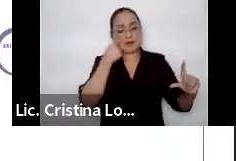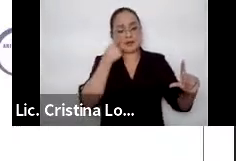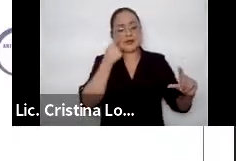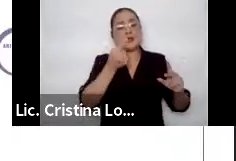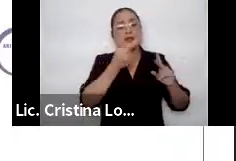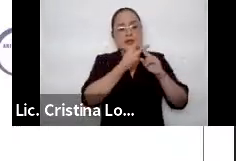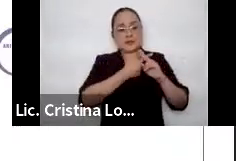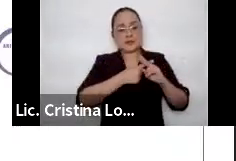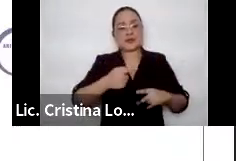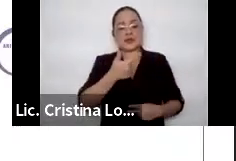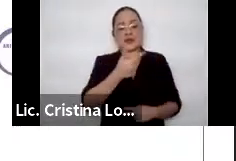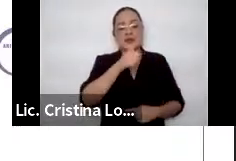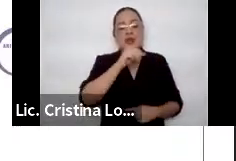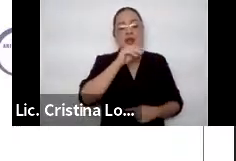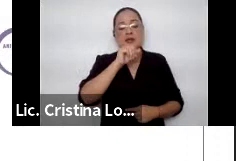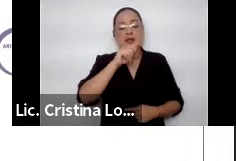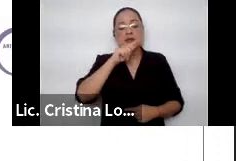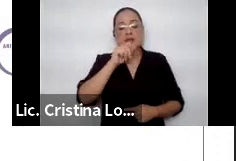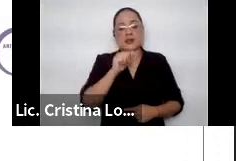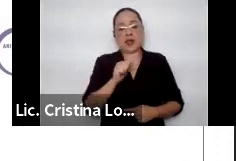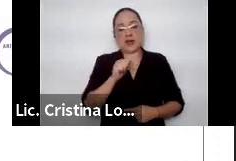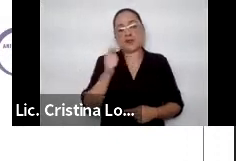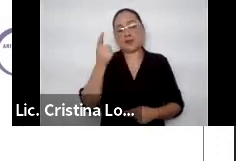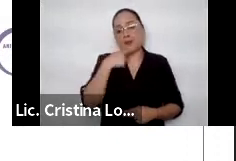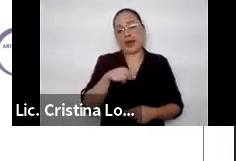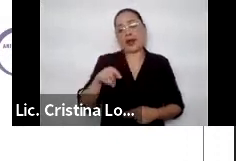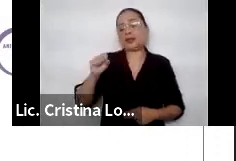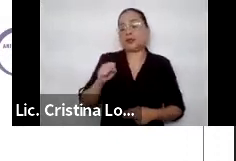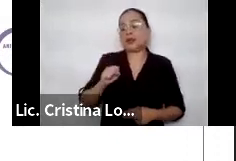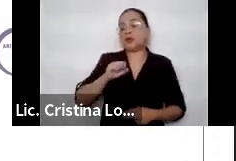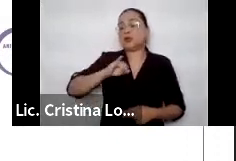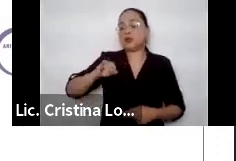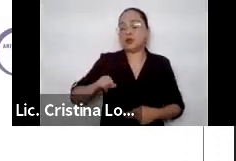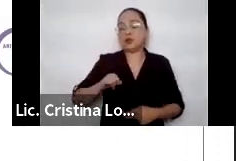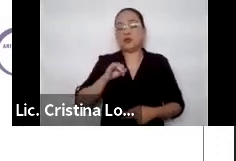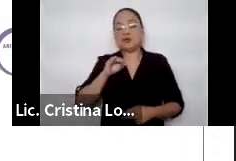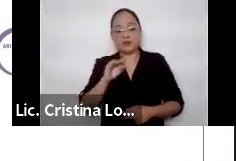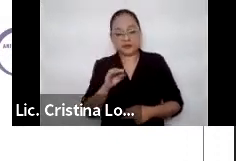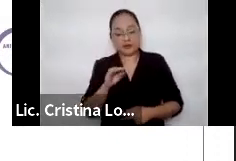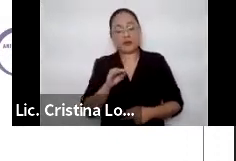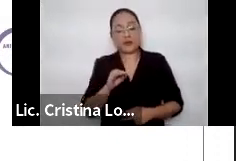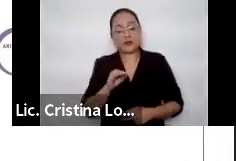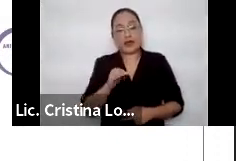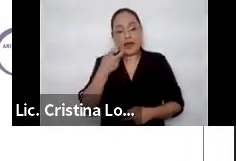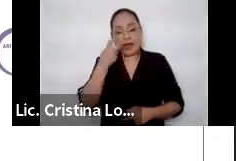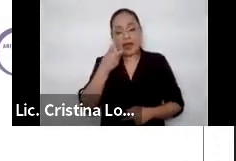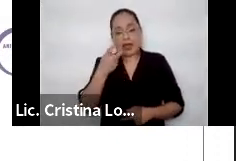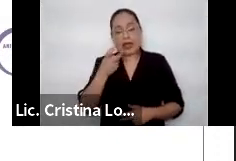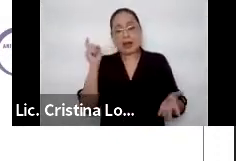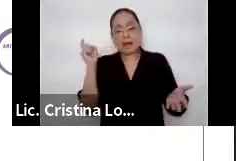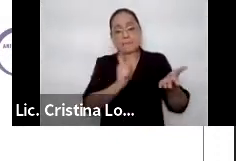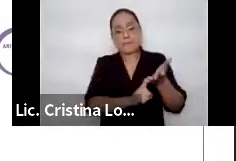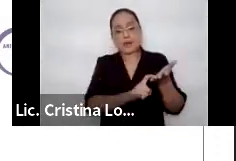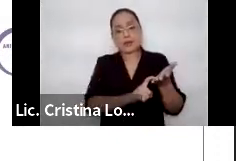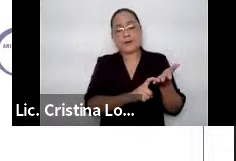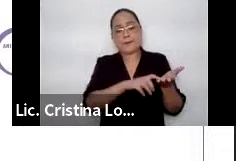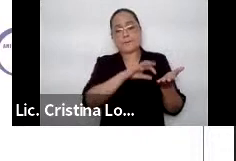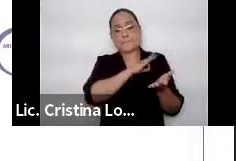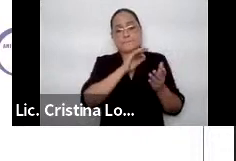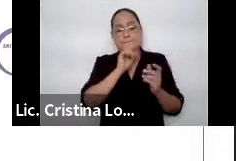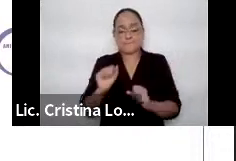directamente a la Gaceta del Semanario Judicial de la Federación. Para ello podemos ingresar, ya sean